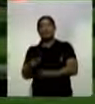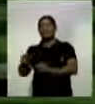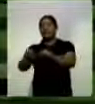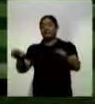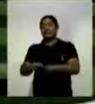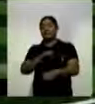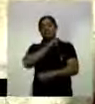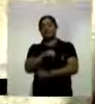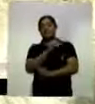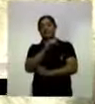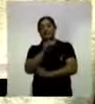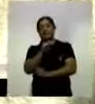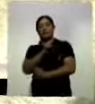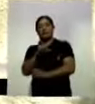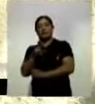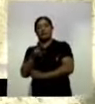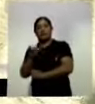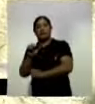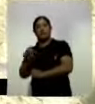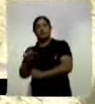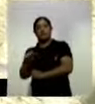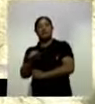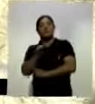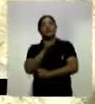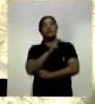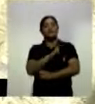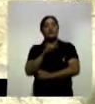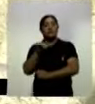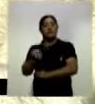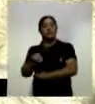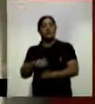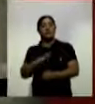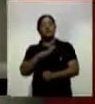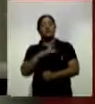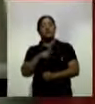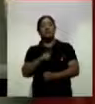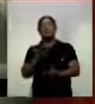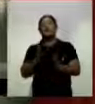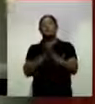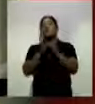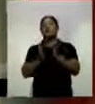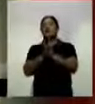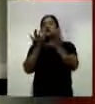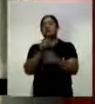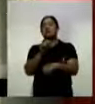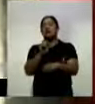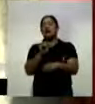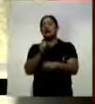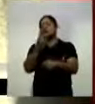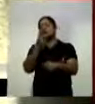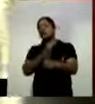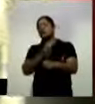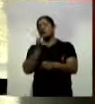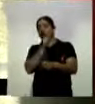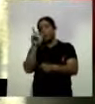Luis Rodríguez Mendieta, quien participa en la Liga Mexicana Premier Semiprofesional, está listo para retomar actividades dentro